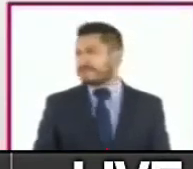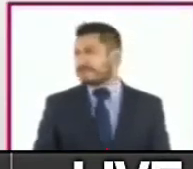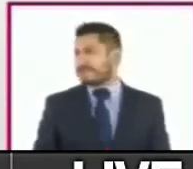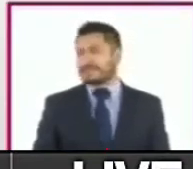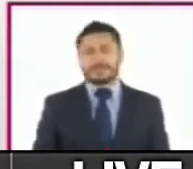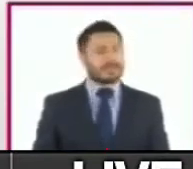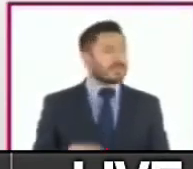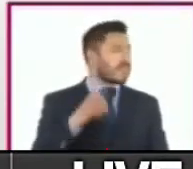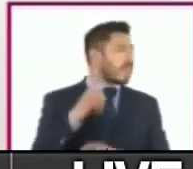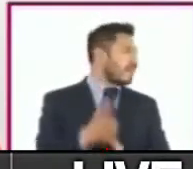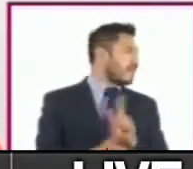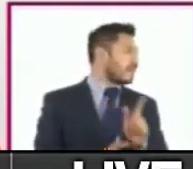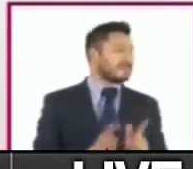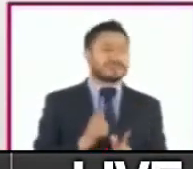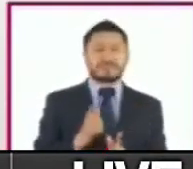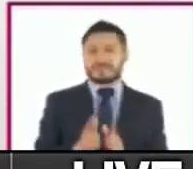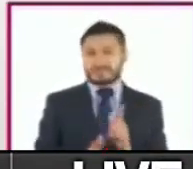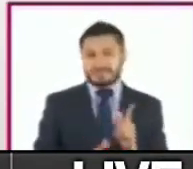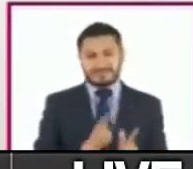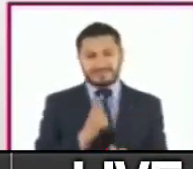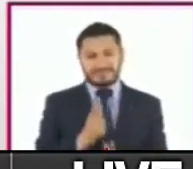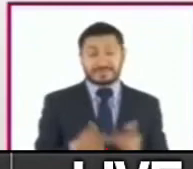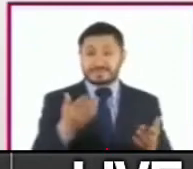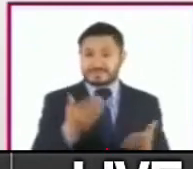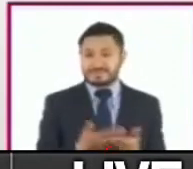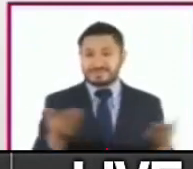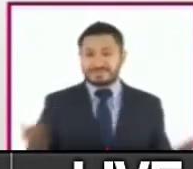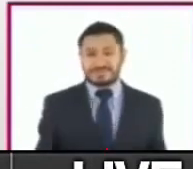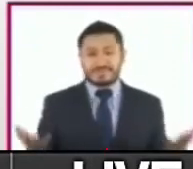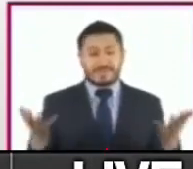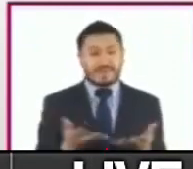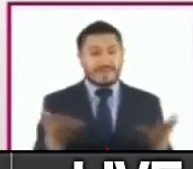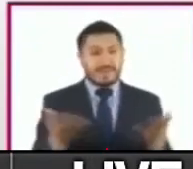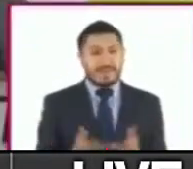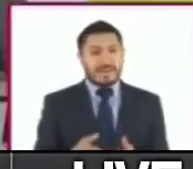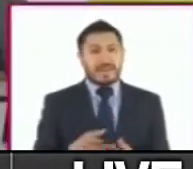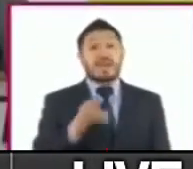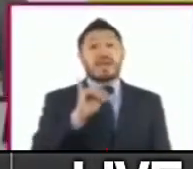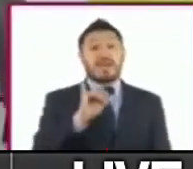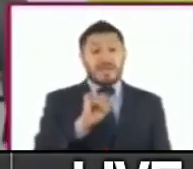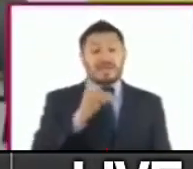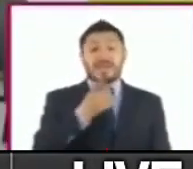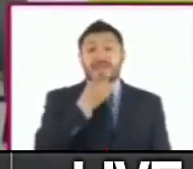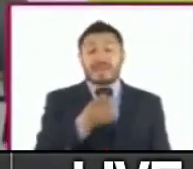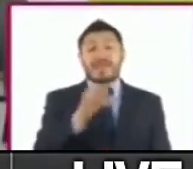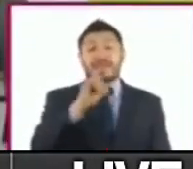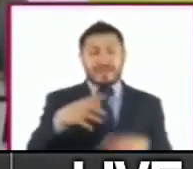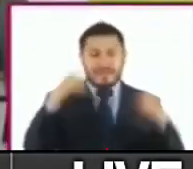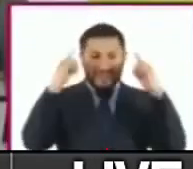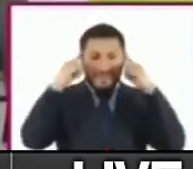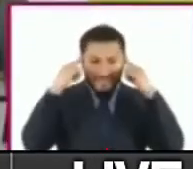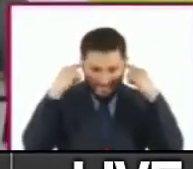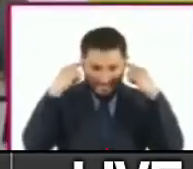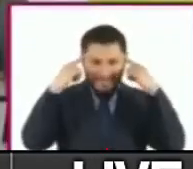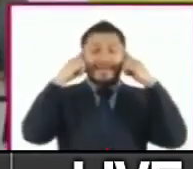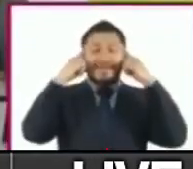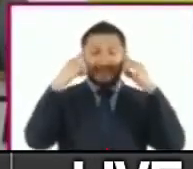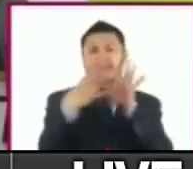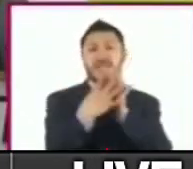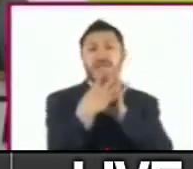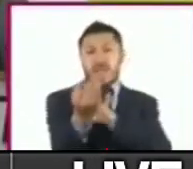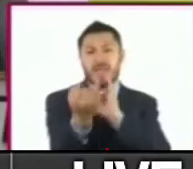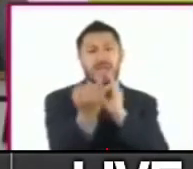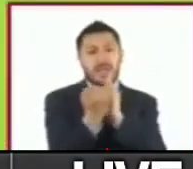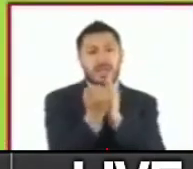espacio. Alto. Ahora lo vamos a hacer diciendo que sí, moviendo nuestra cabeza hacia abajo y hacia